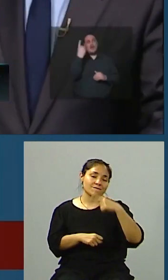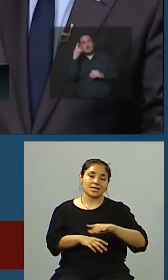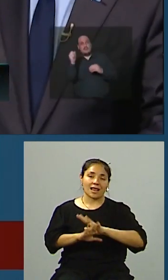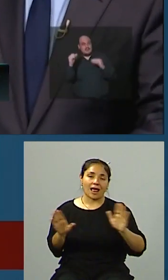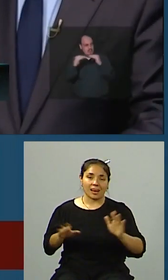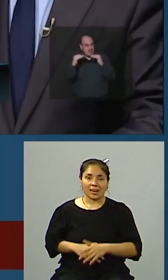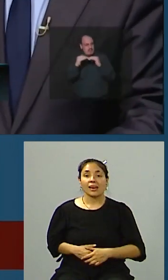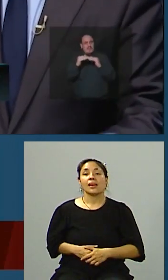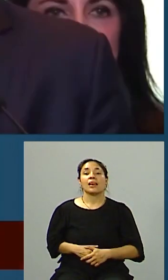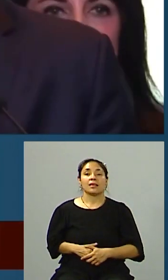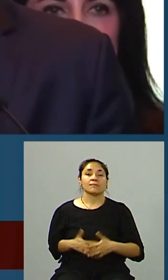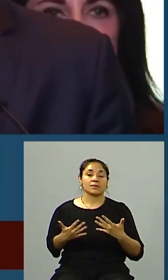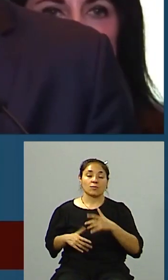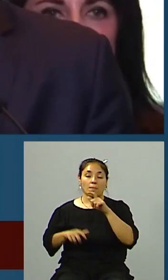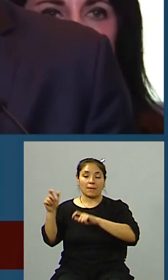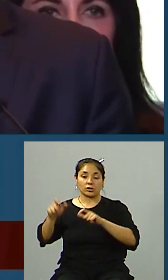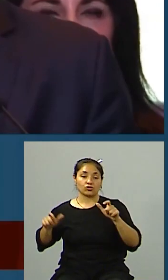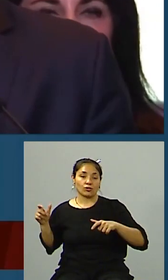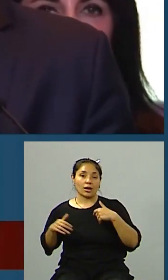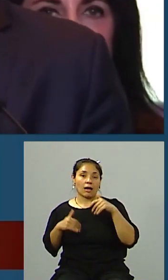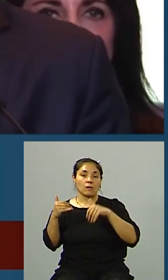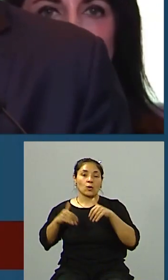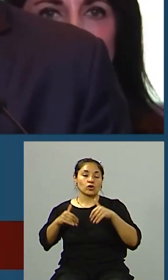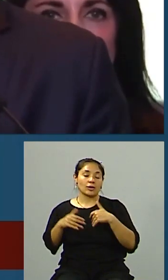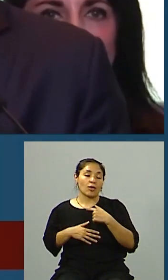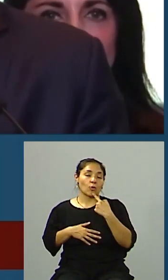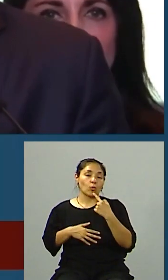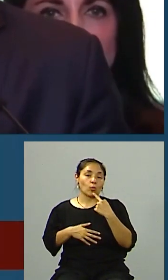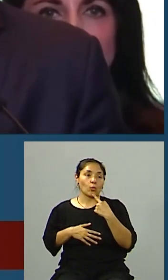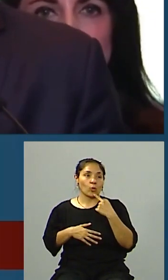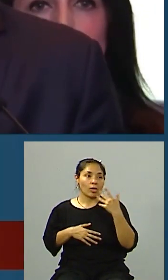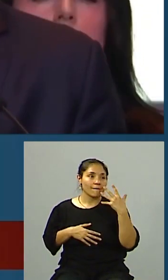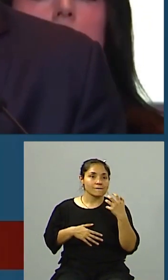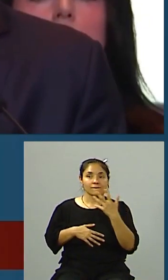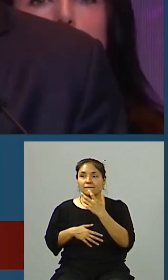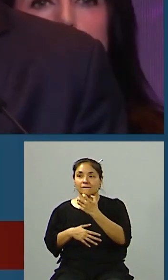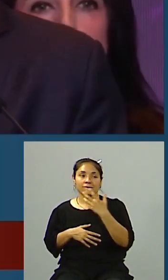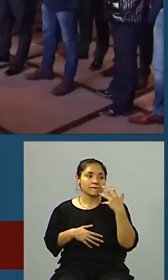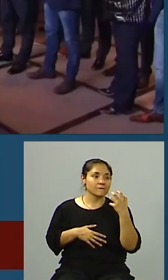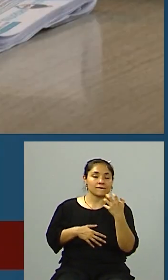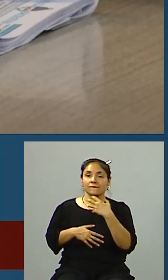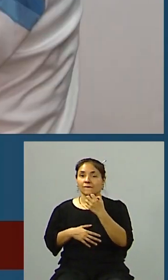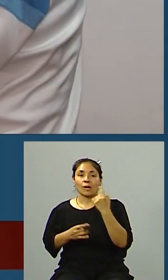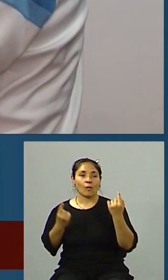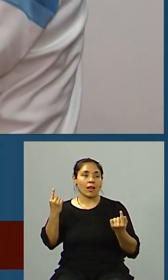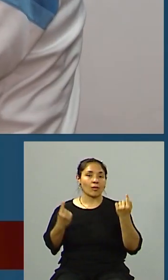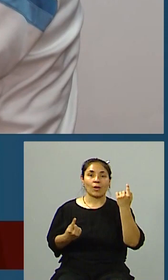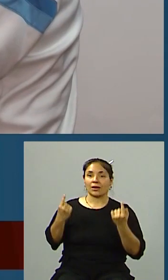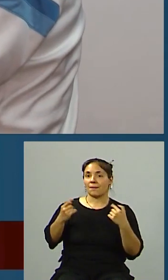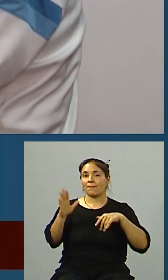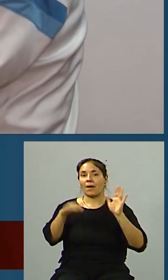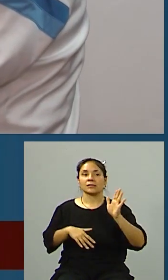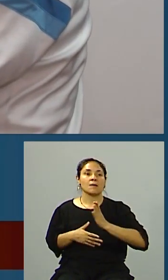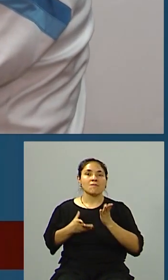de vuelta, a esos votantes que hoy se están intentando seducir, se los va a convocar más por el espanto que por el encanto. Sí,